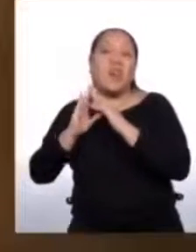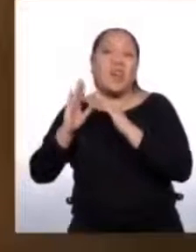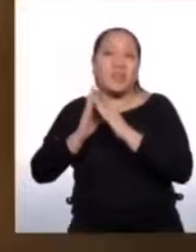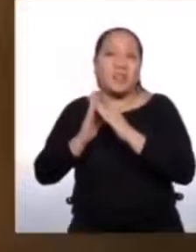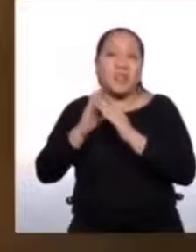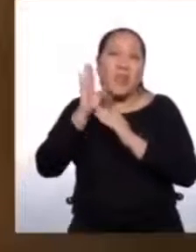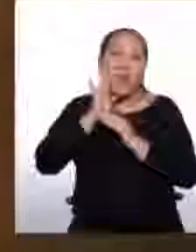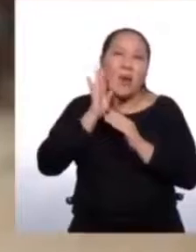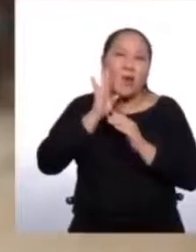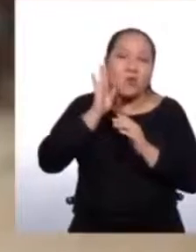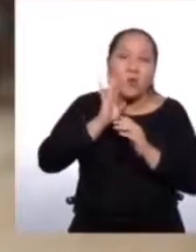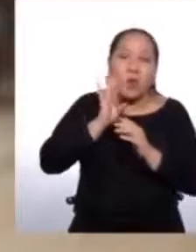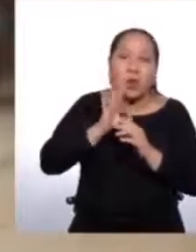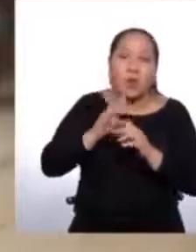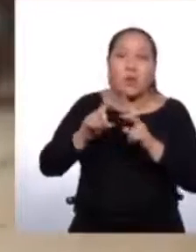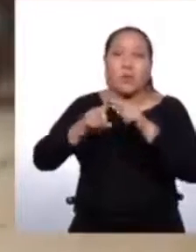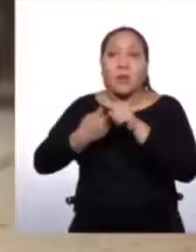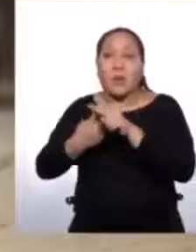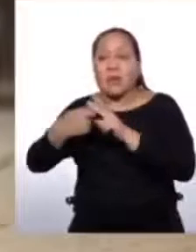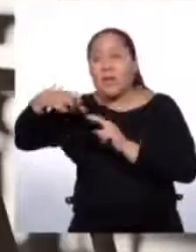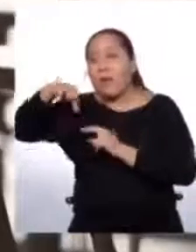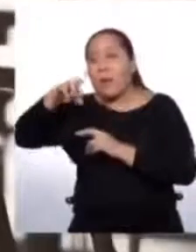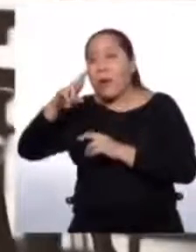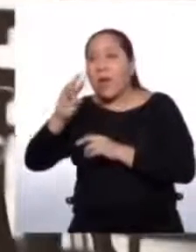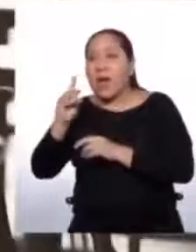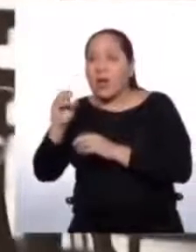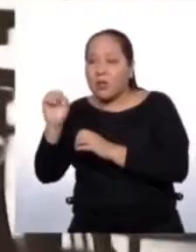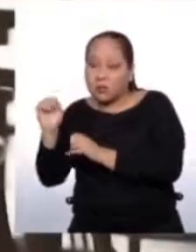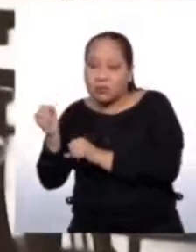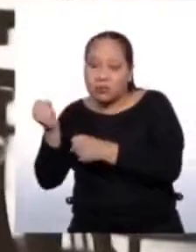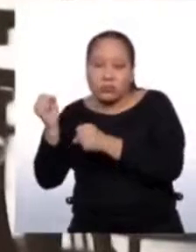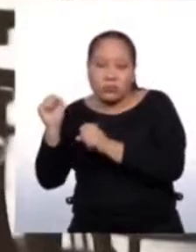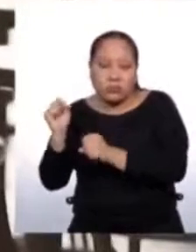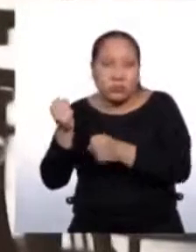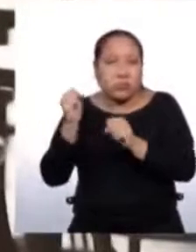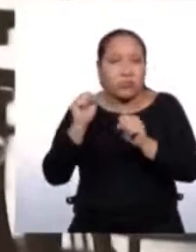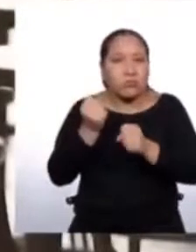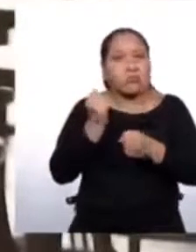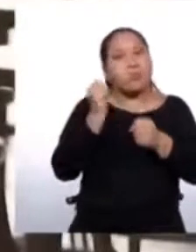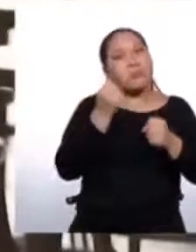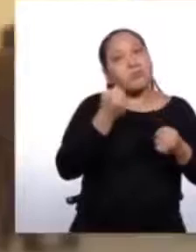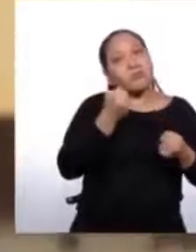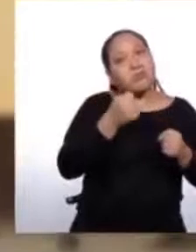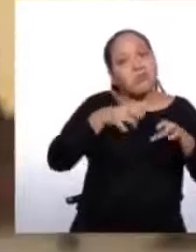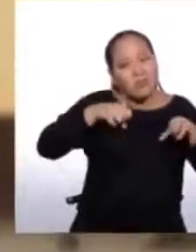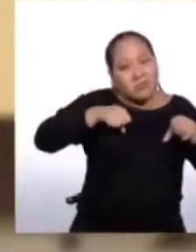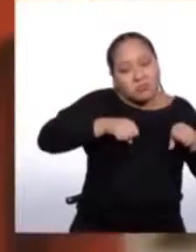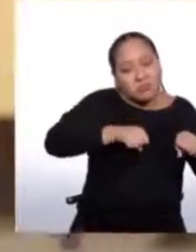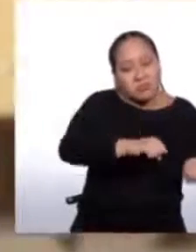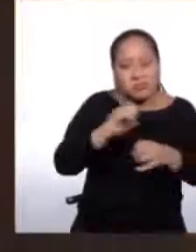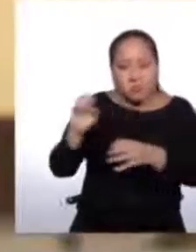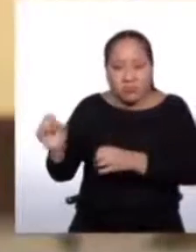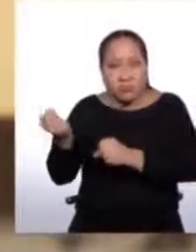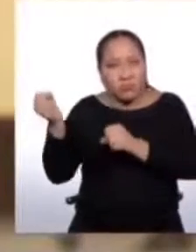Los basureros inician por la avenida Pardo su paseo siniestro, armados de escobas y de carretas.